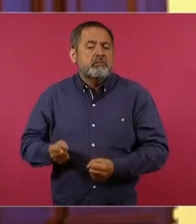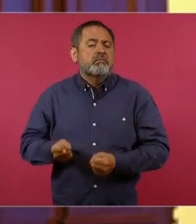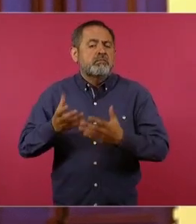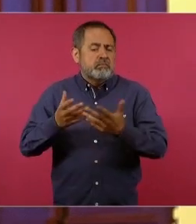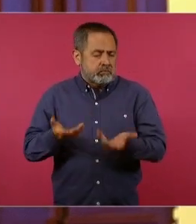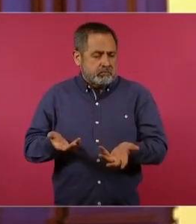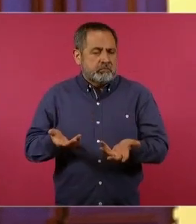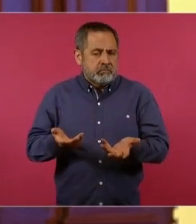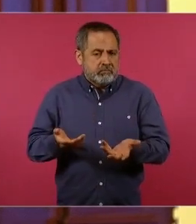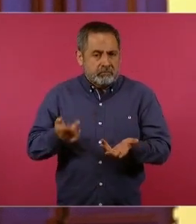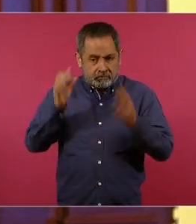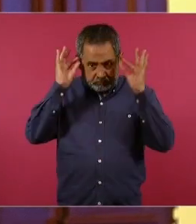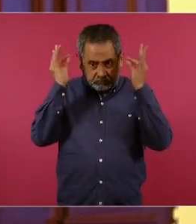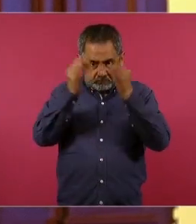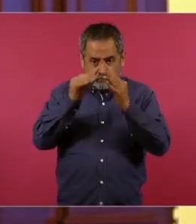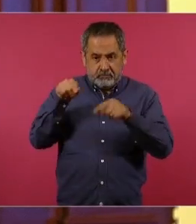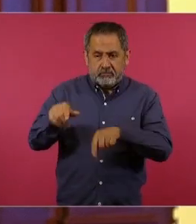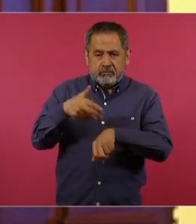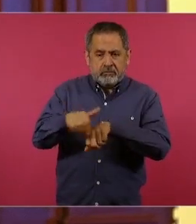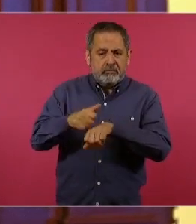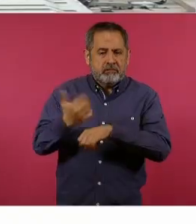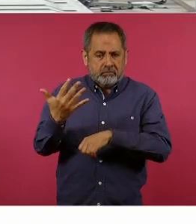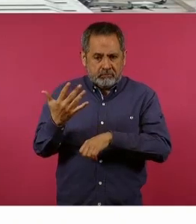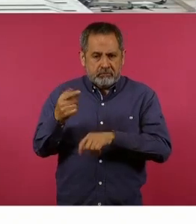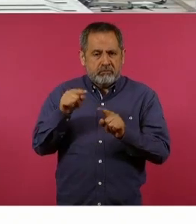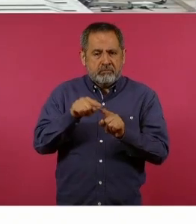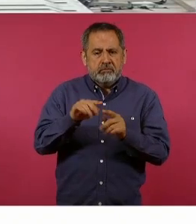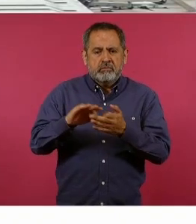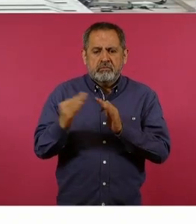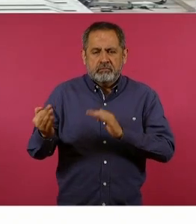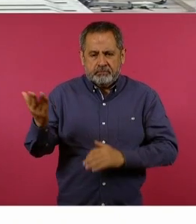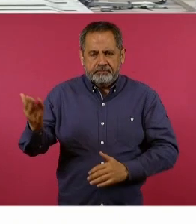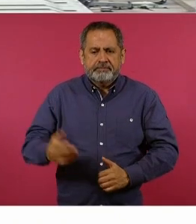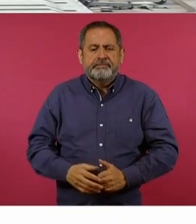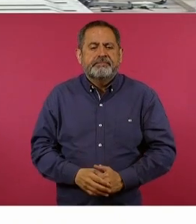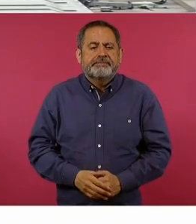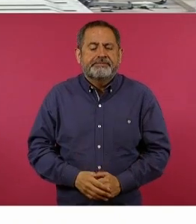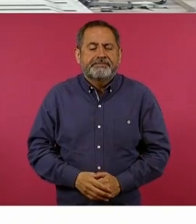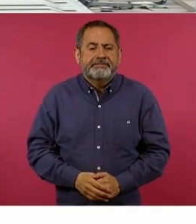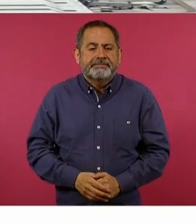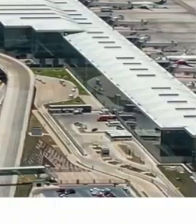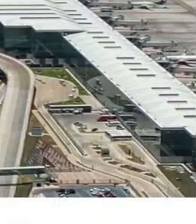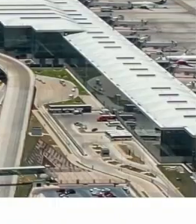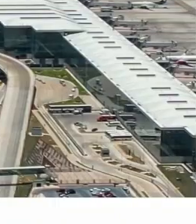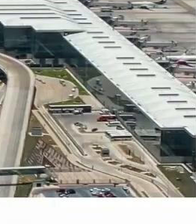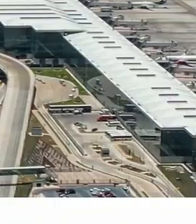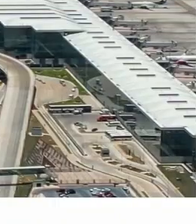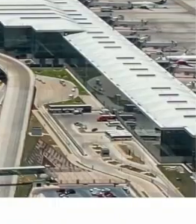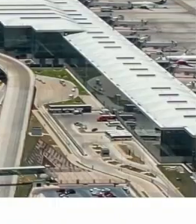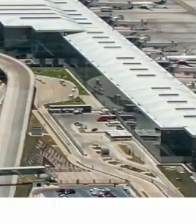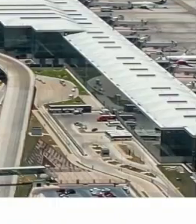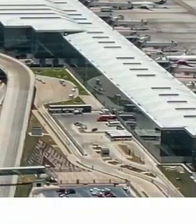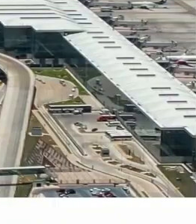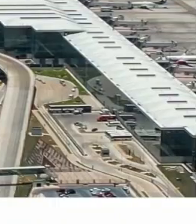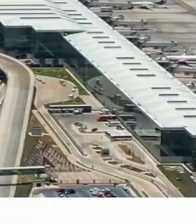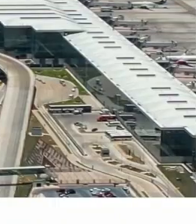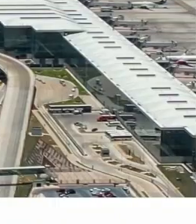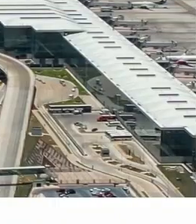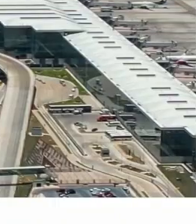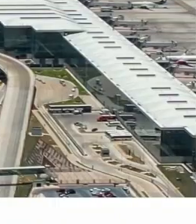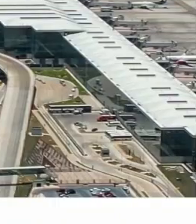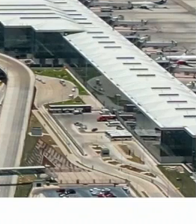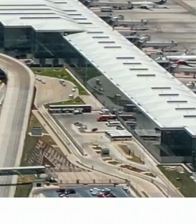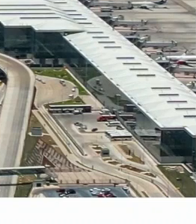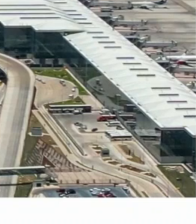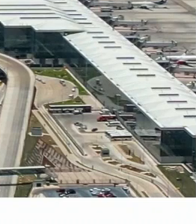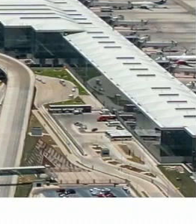la aduana número 50 que está operando desde el 1 de septiembre de 2022 en el aeropuerto Felipe